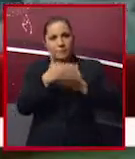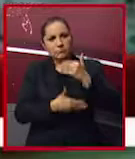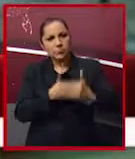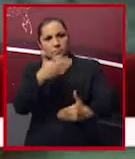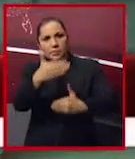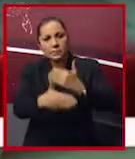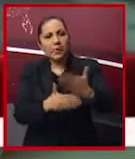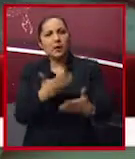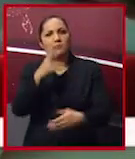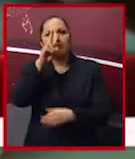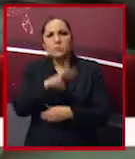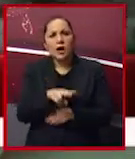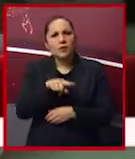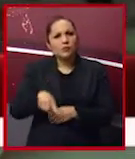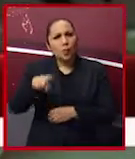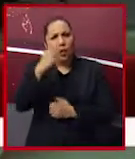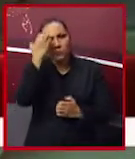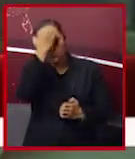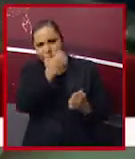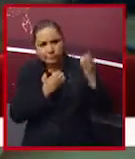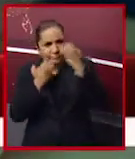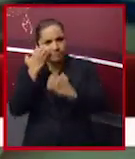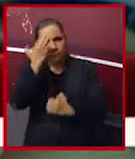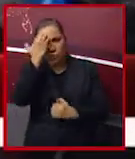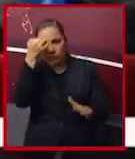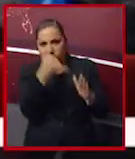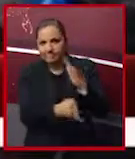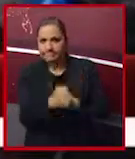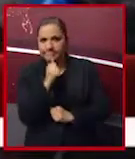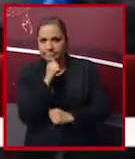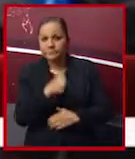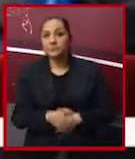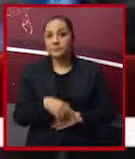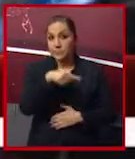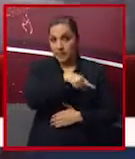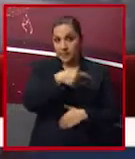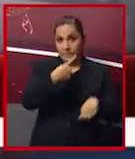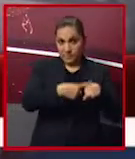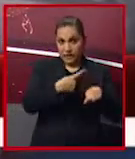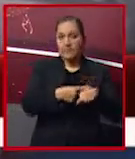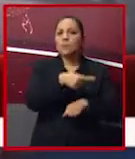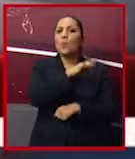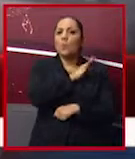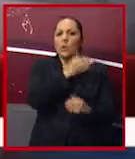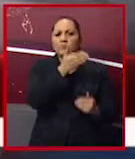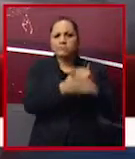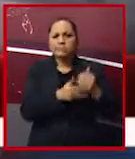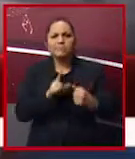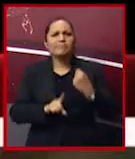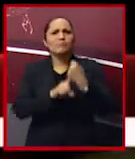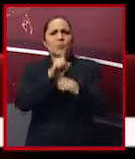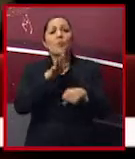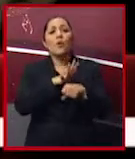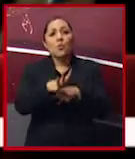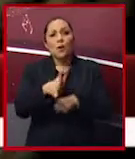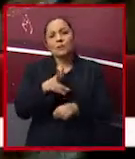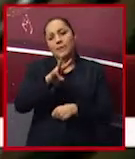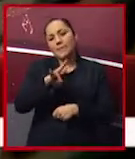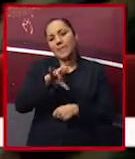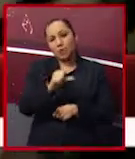frecuente. Este síndrome tiene diversas causas, entre ellas complicaciones por infecciones virales,